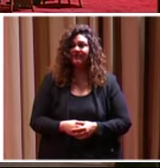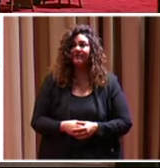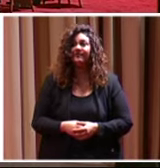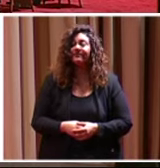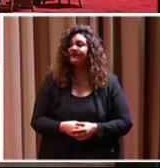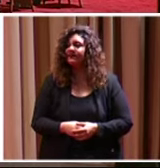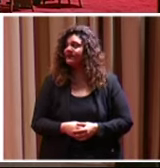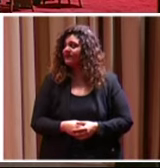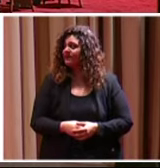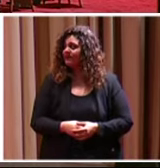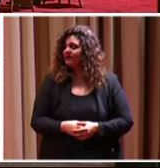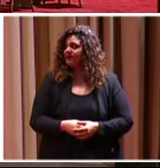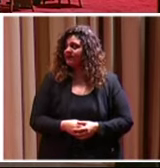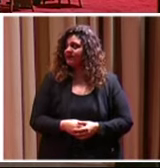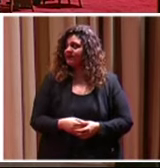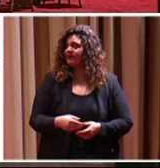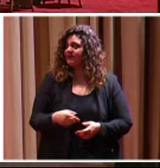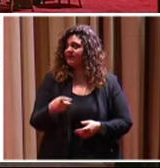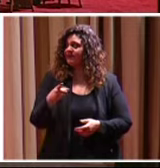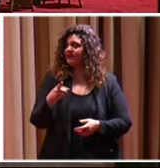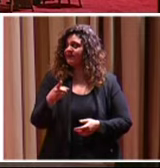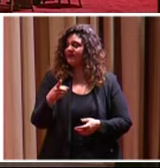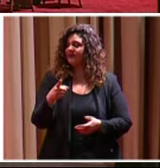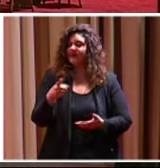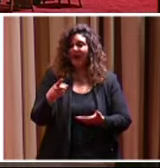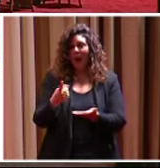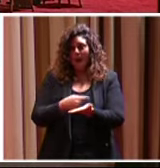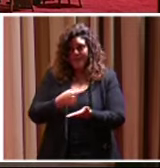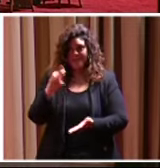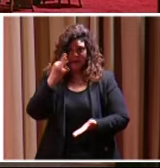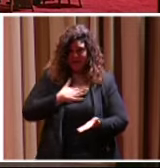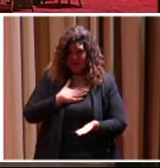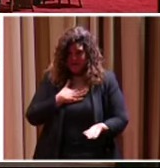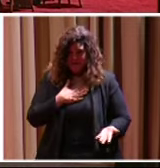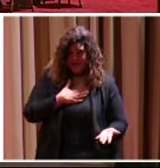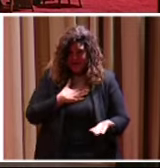La cruz en el hombro, ay, que chaprinita mía, oro y